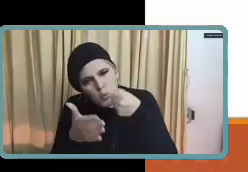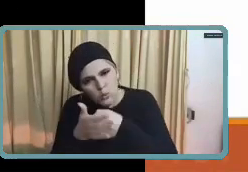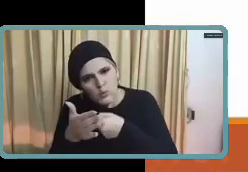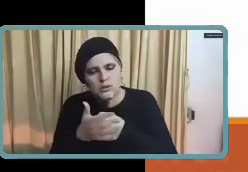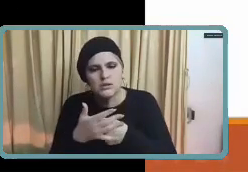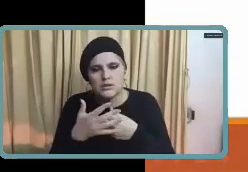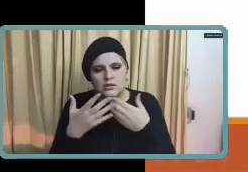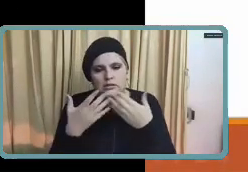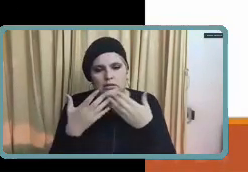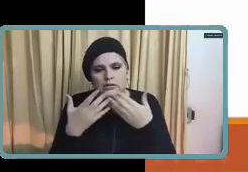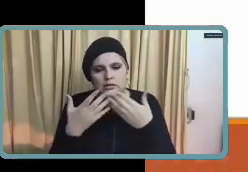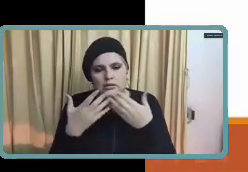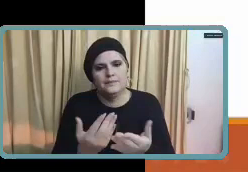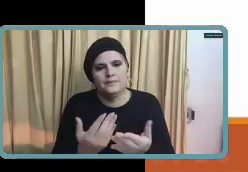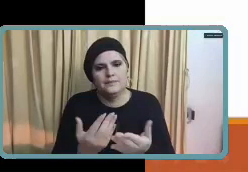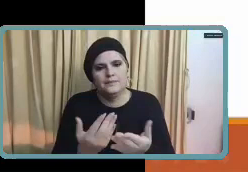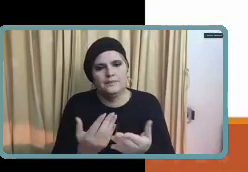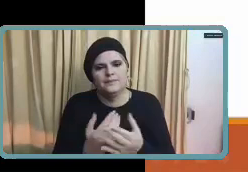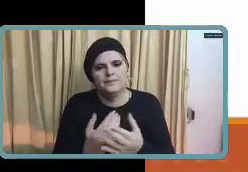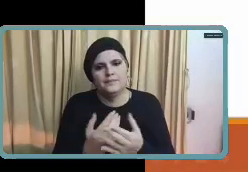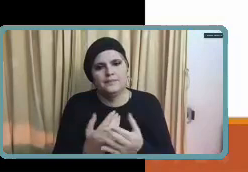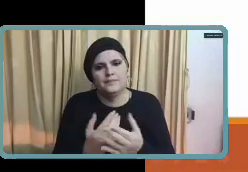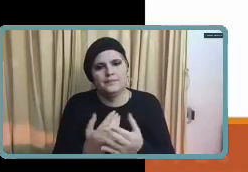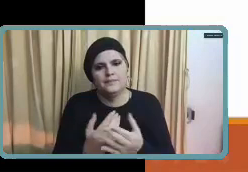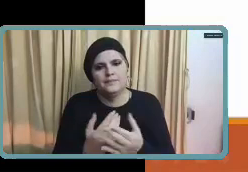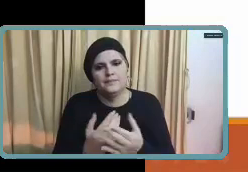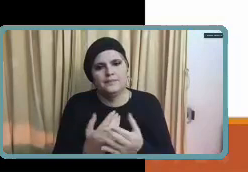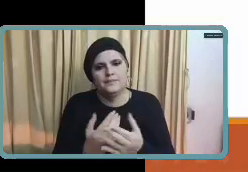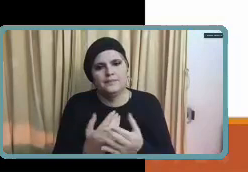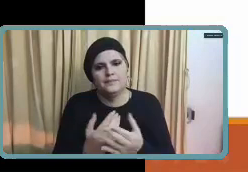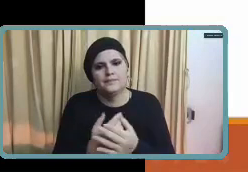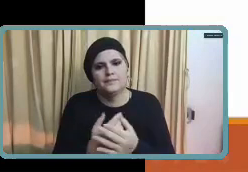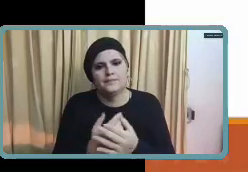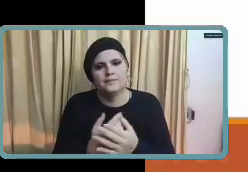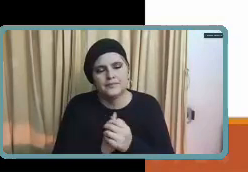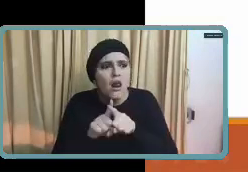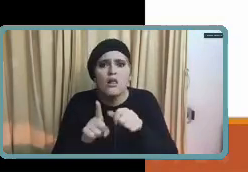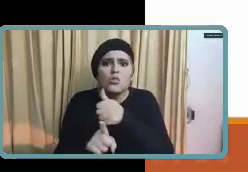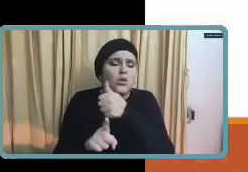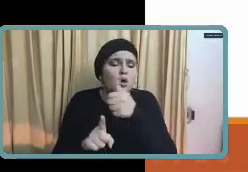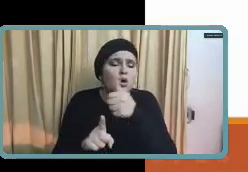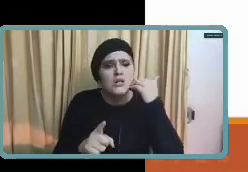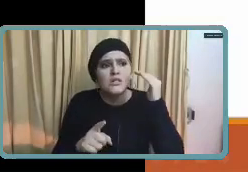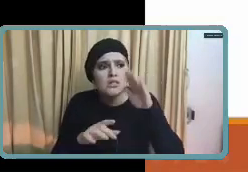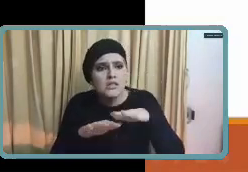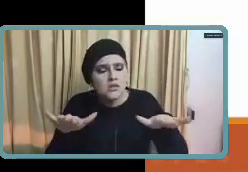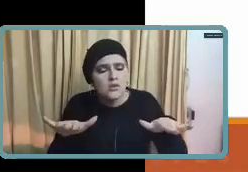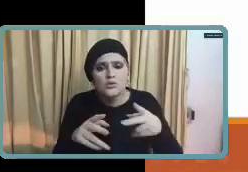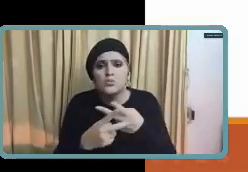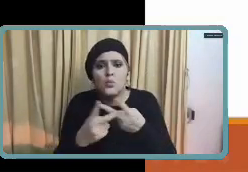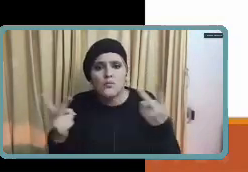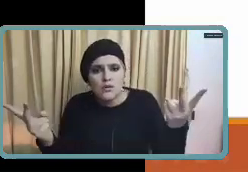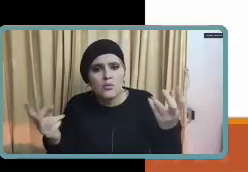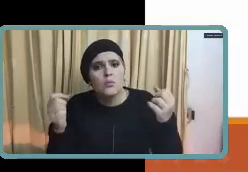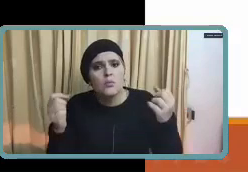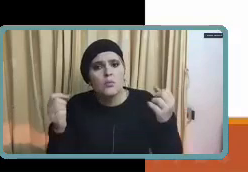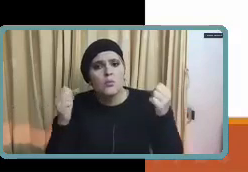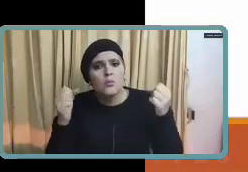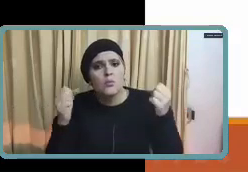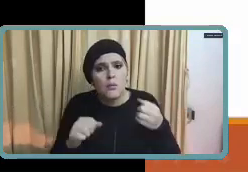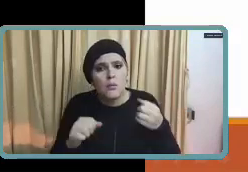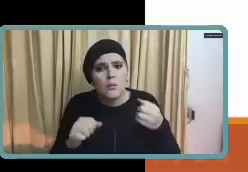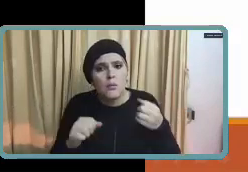debo ser atendido en el sistema sanitario como los demás niños. Inclúyeme en los programas regulares de salud. El sistema sanitario se debe